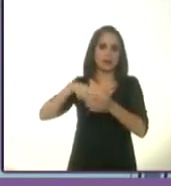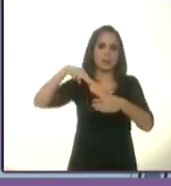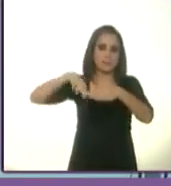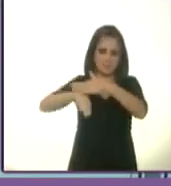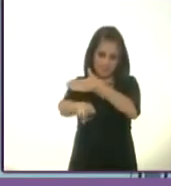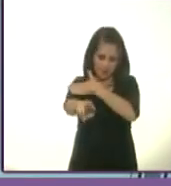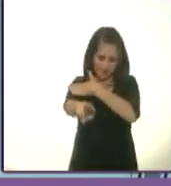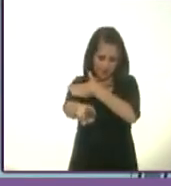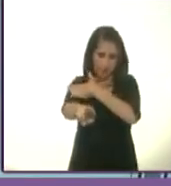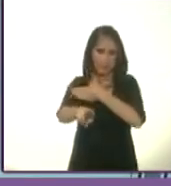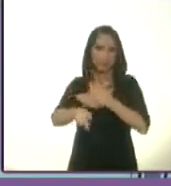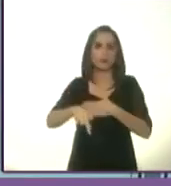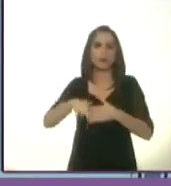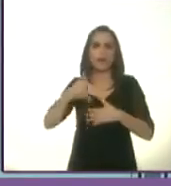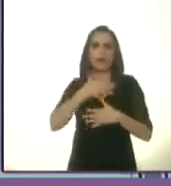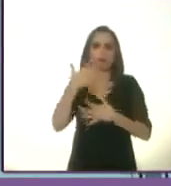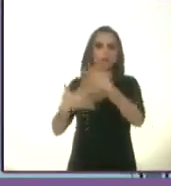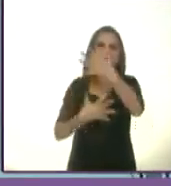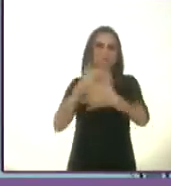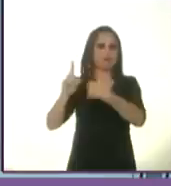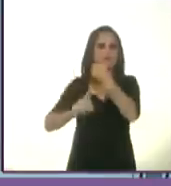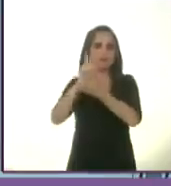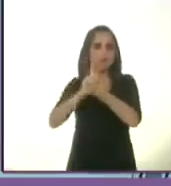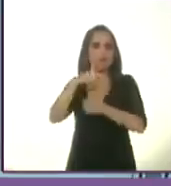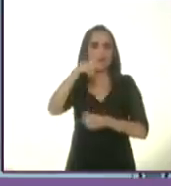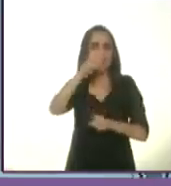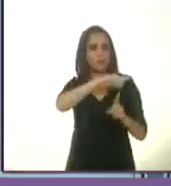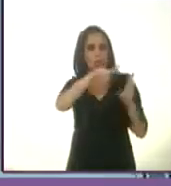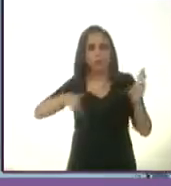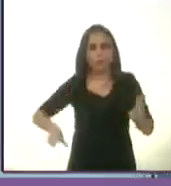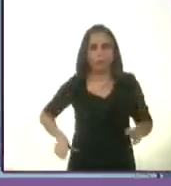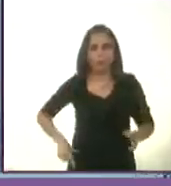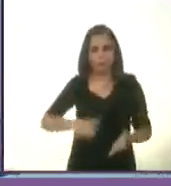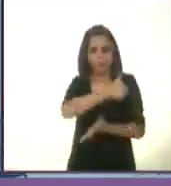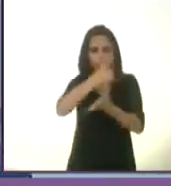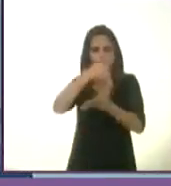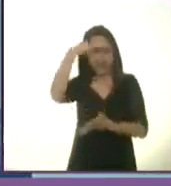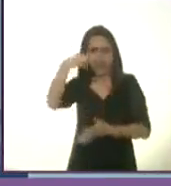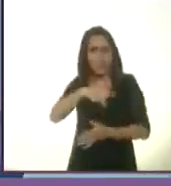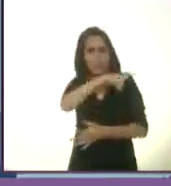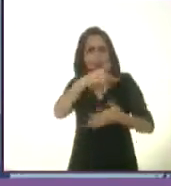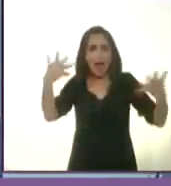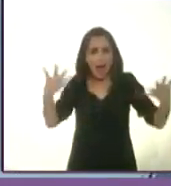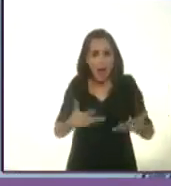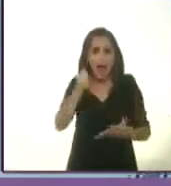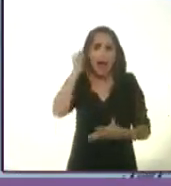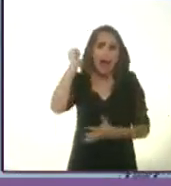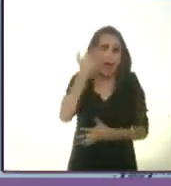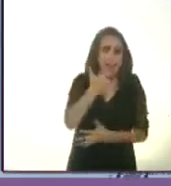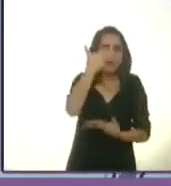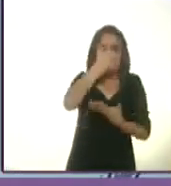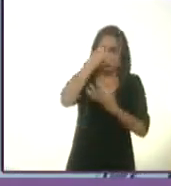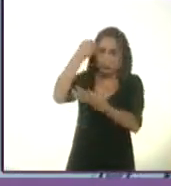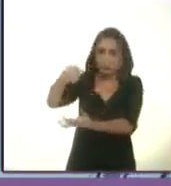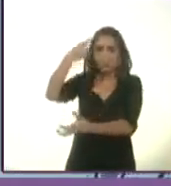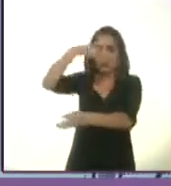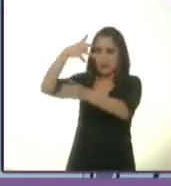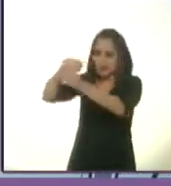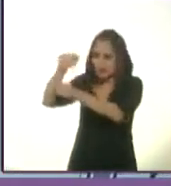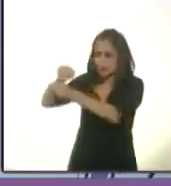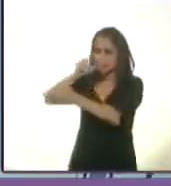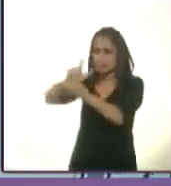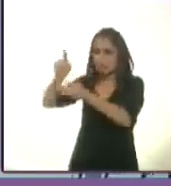pues colapsara y ningún gobierno electo de la ciudad de mexico realmente ha realizado inversiones de mantenimiento y sostenimiento